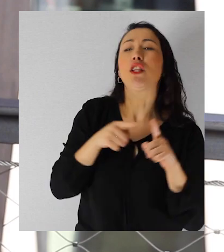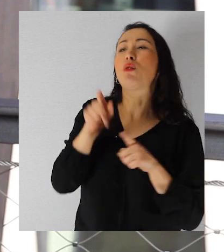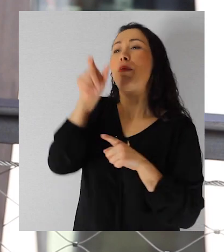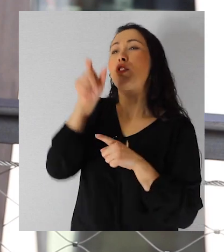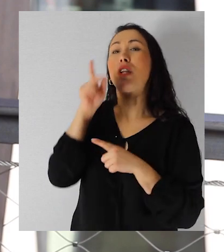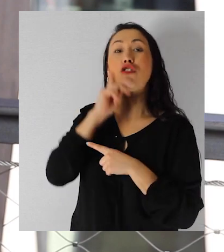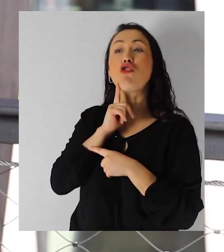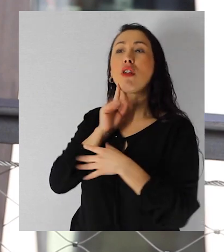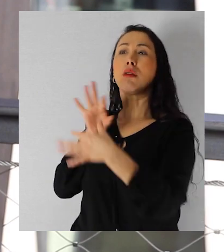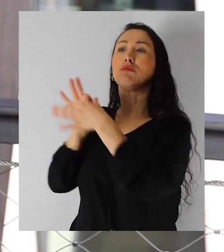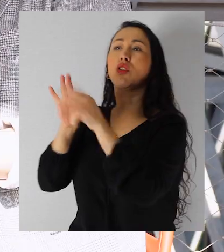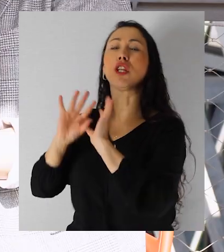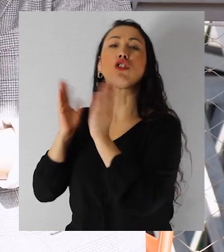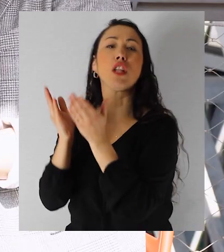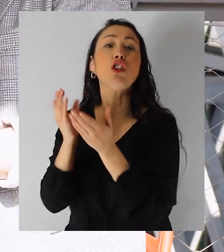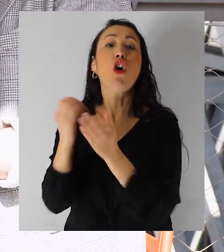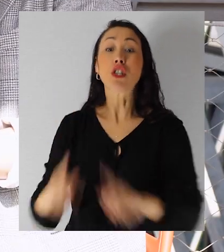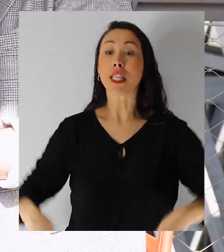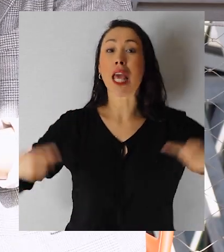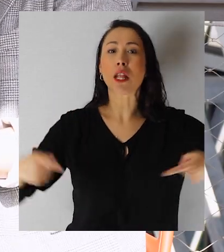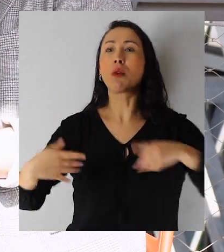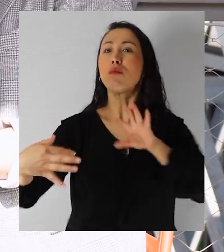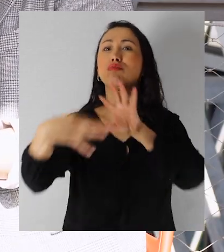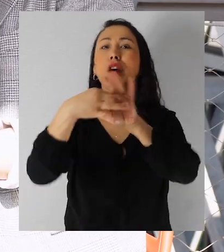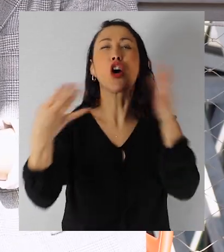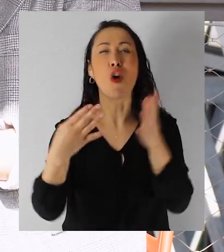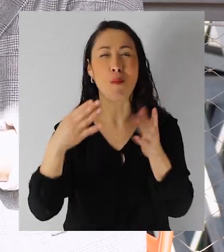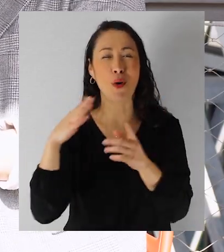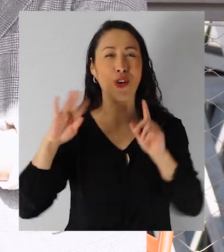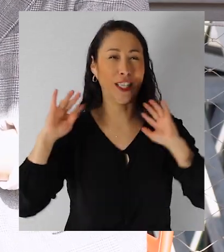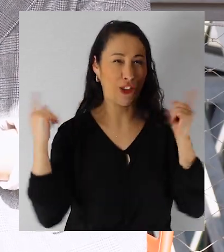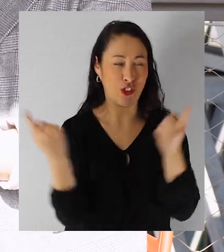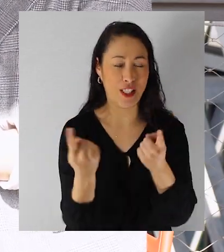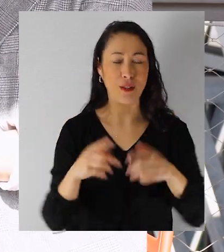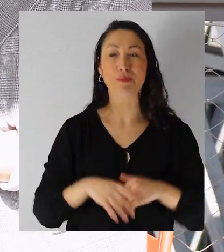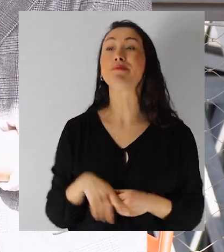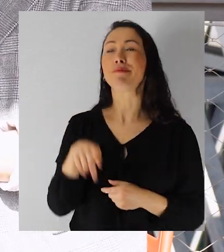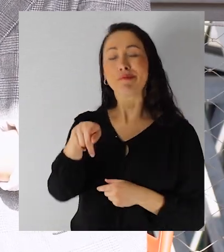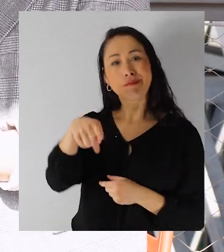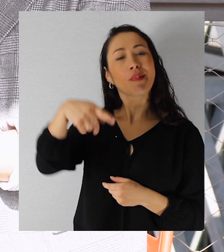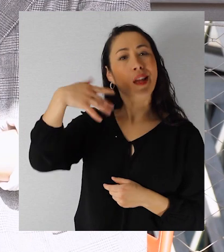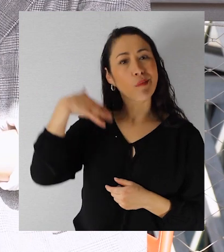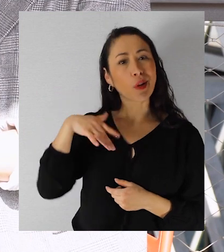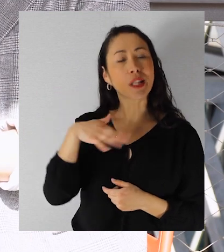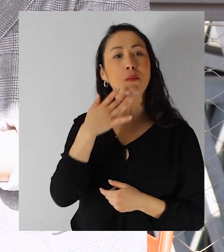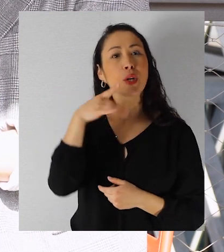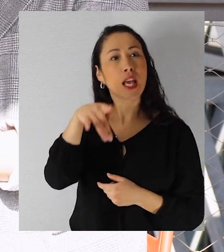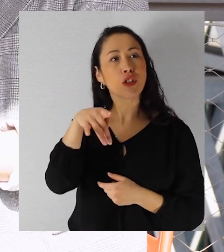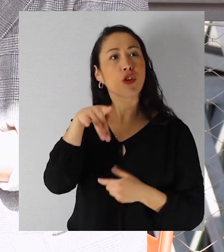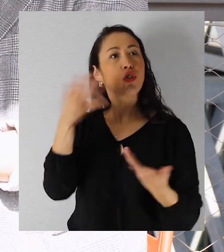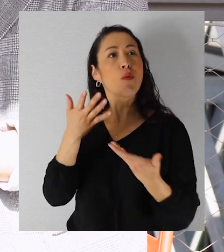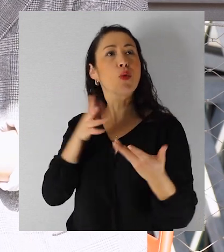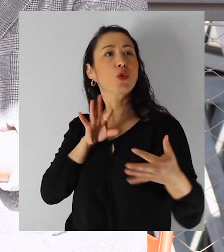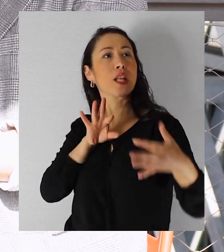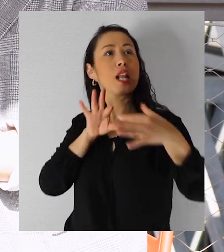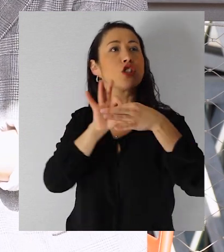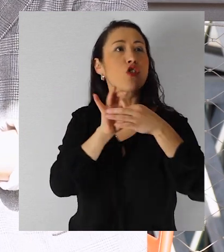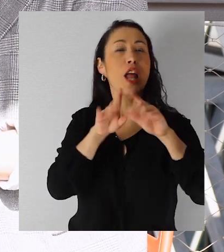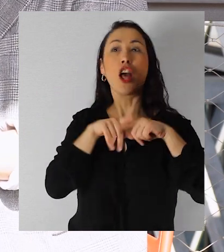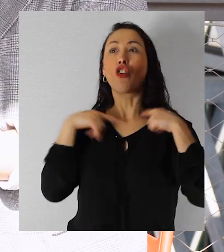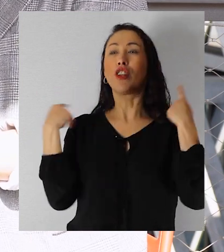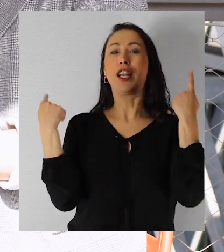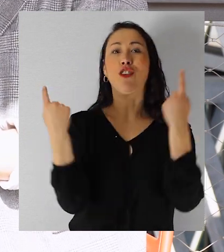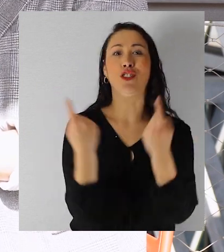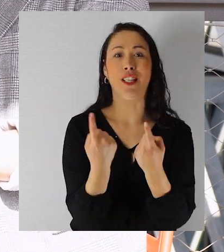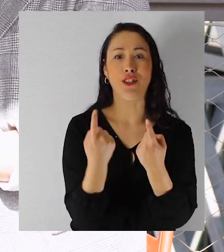silla de ruedas, etcétera. Qué interesante también, porque en la práctica todo eso se lleva, lo que tú hablabas de la relación con el entorno, lleva a lo que